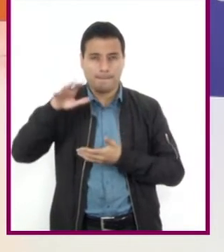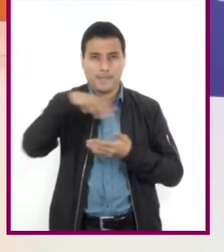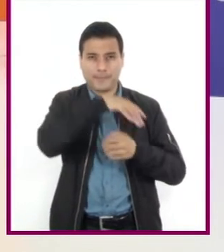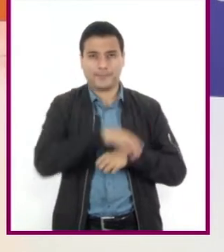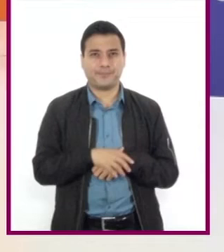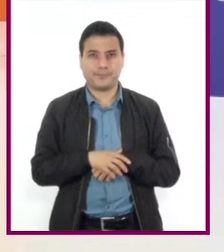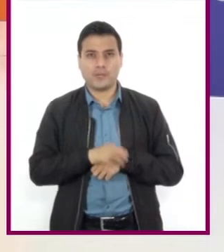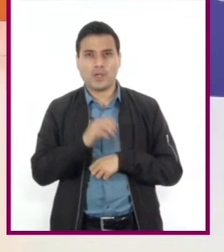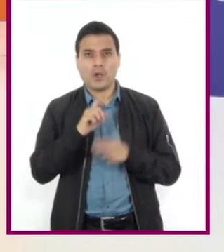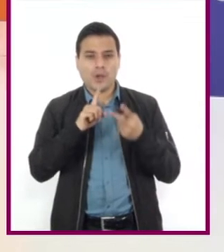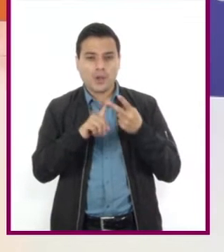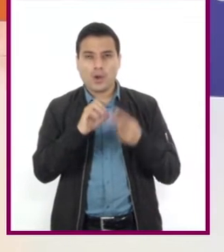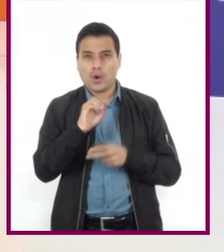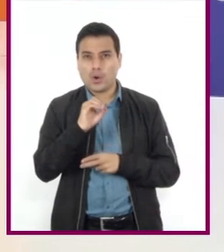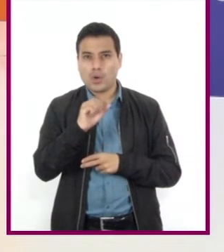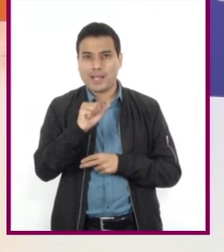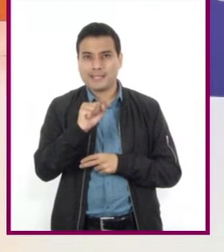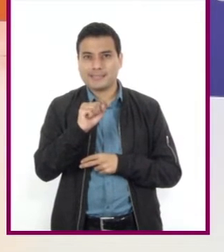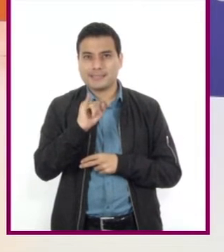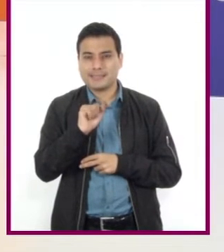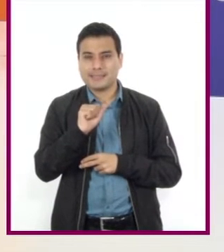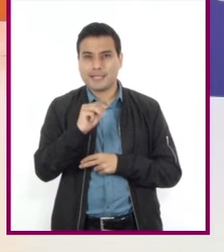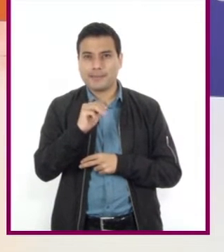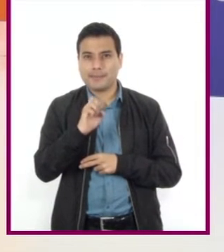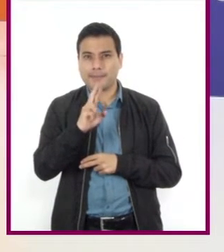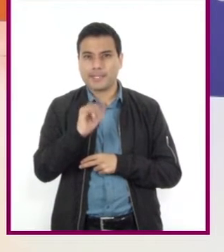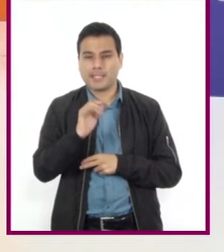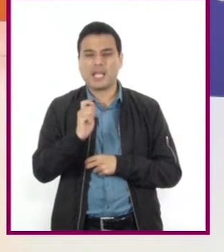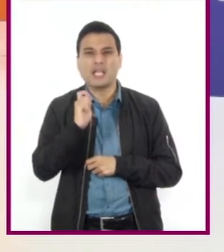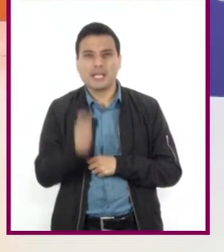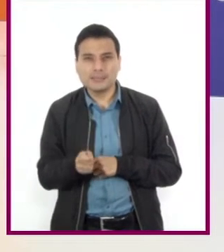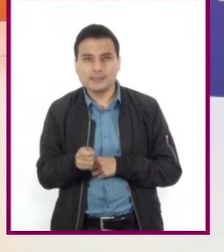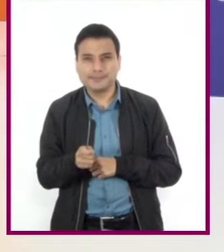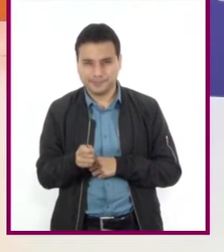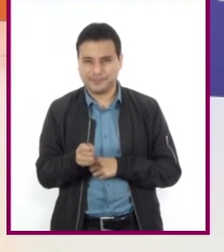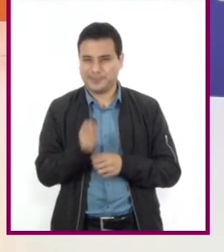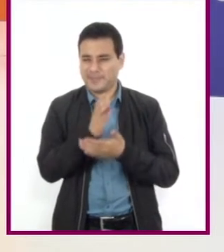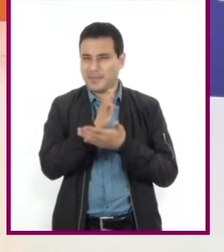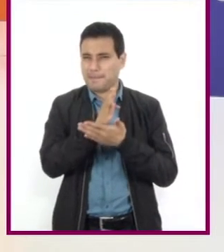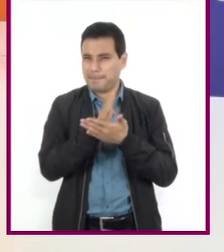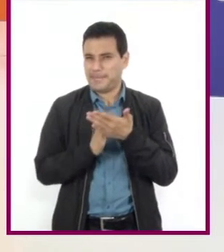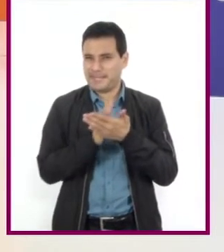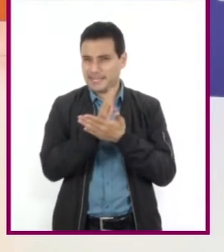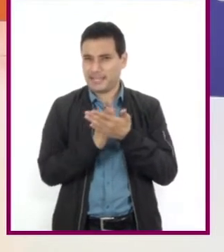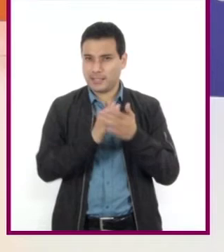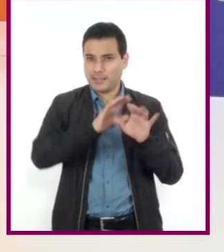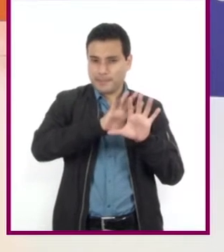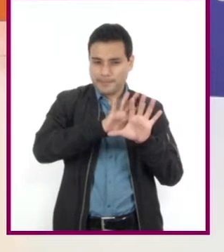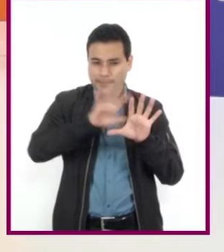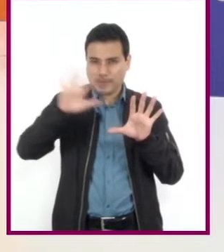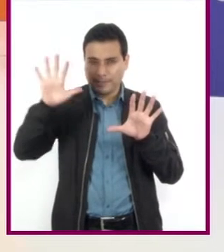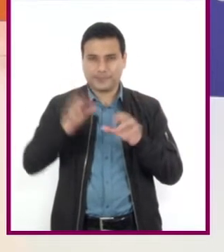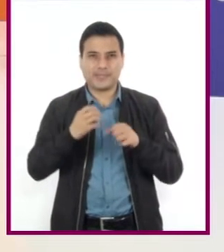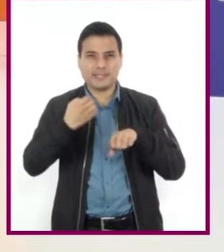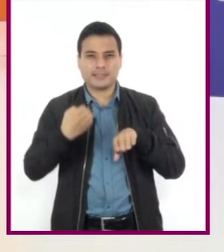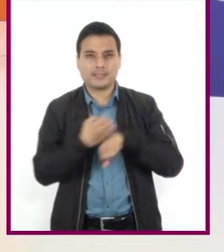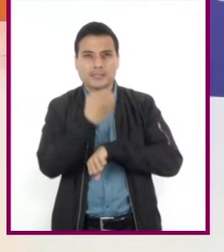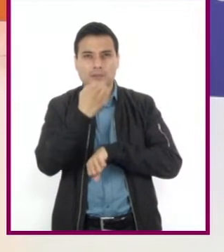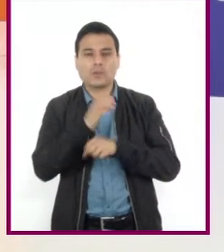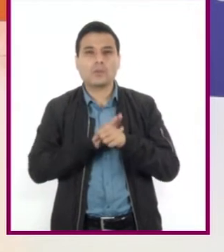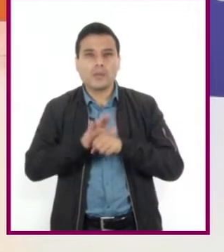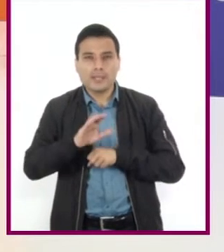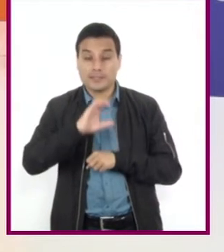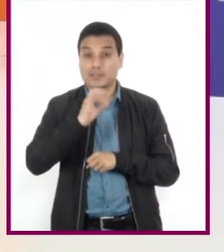Oasis América, nos referimos a una región intermedia entre las otras dos superáreas, que abarca los actuales estados mexicanos